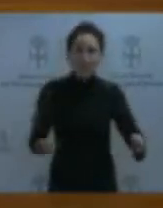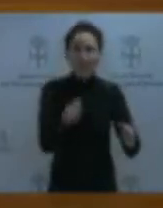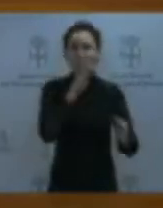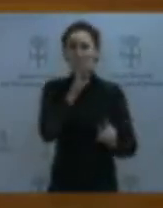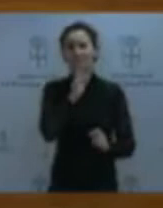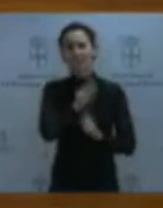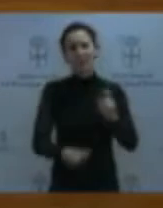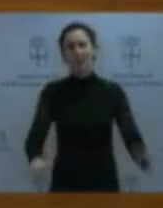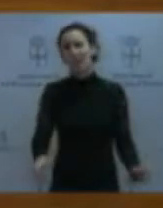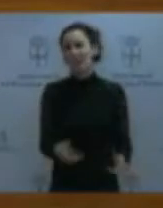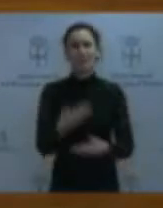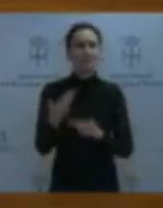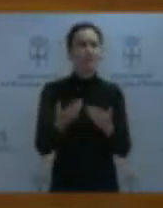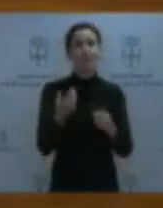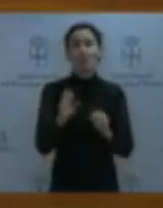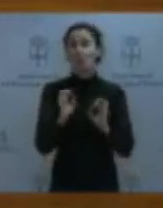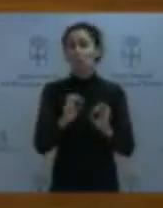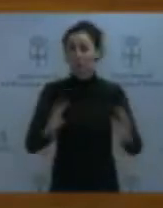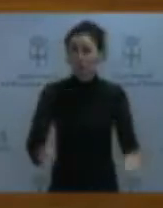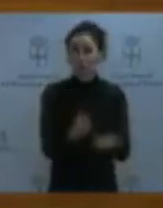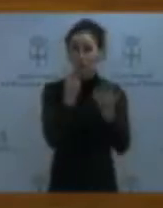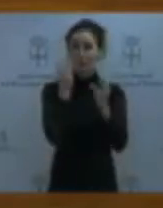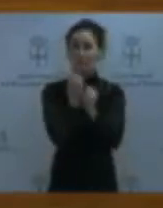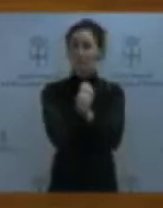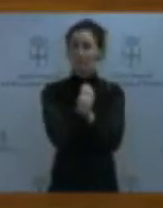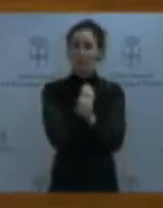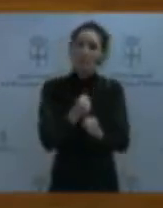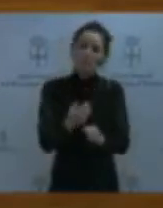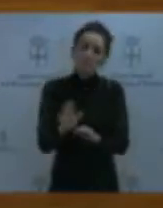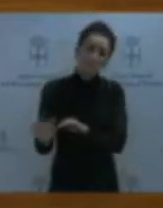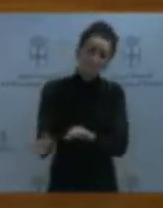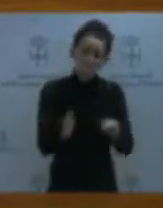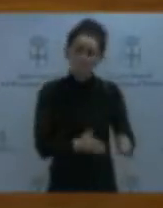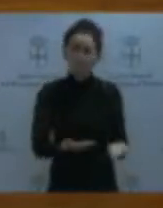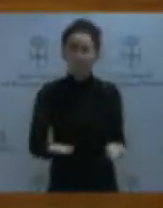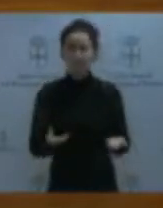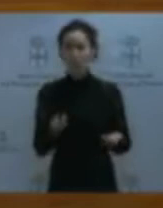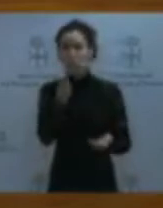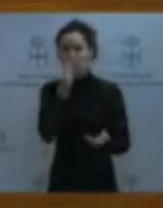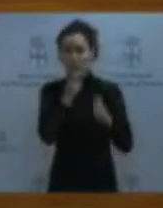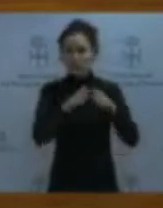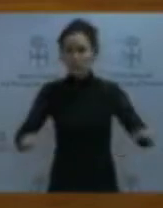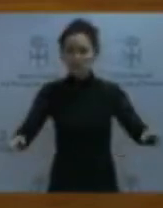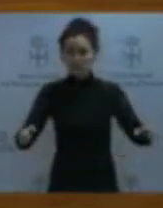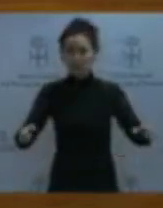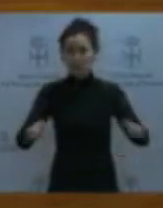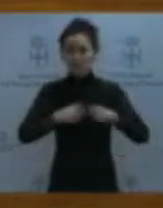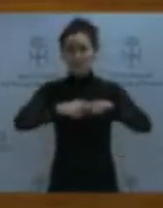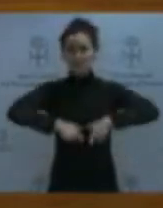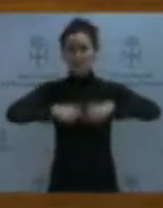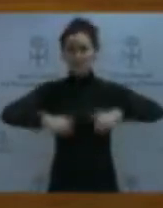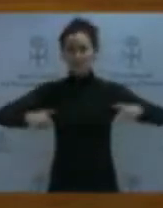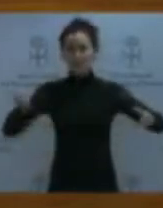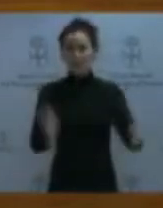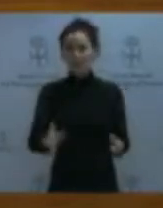que está a tiempo total. En fin, también más en el comedor, pero no cubre expectativas. El sistema, además,